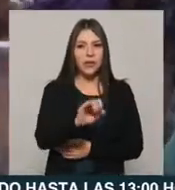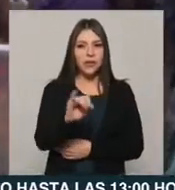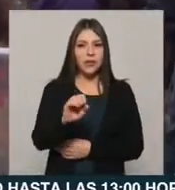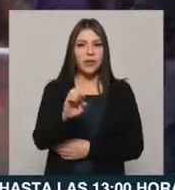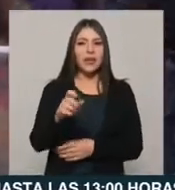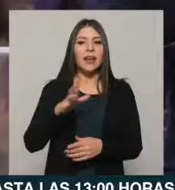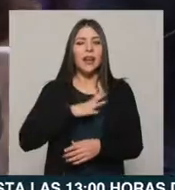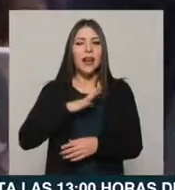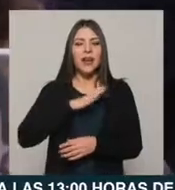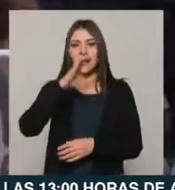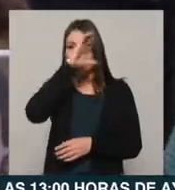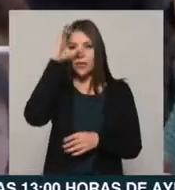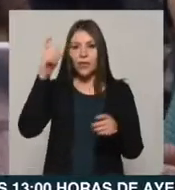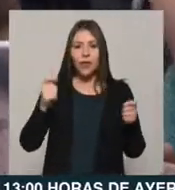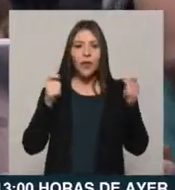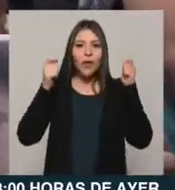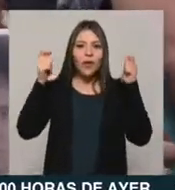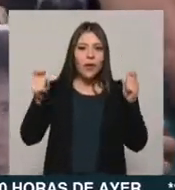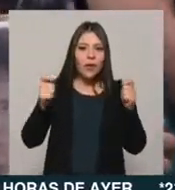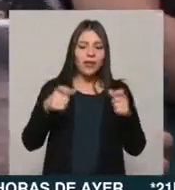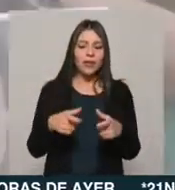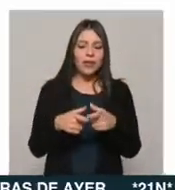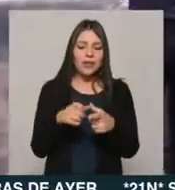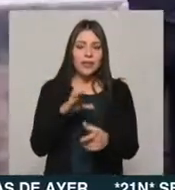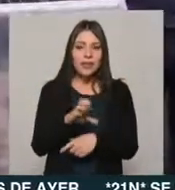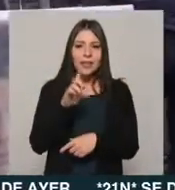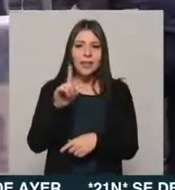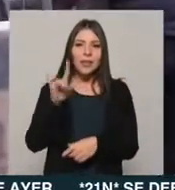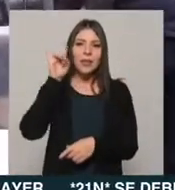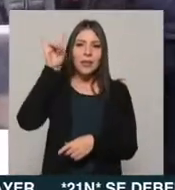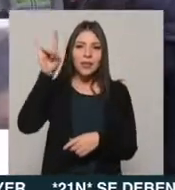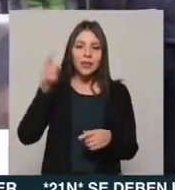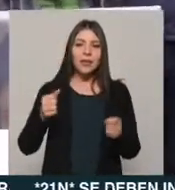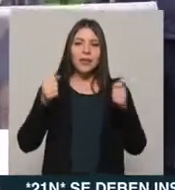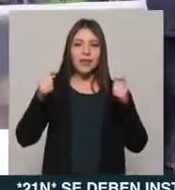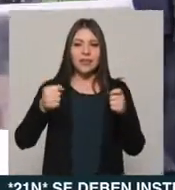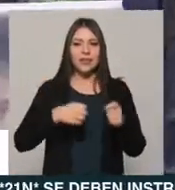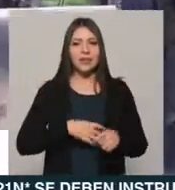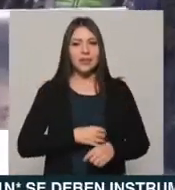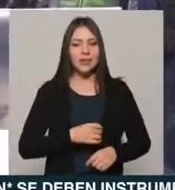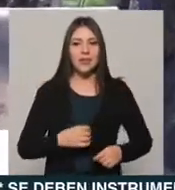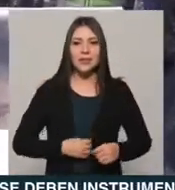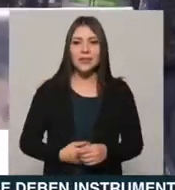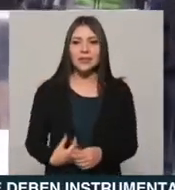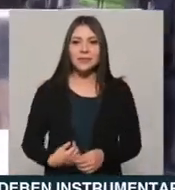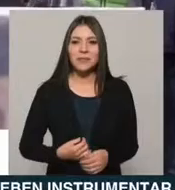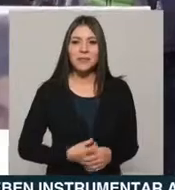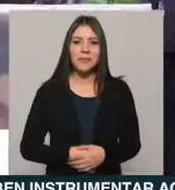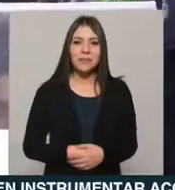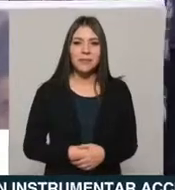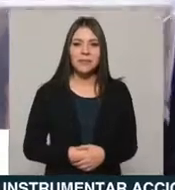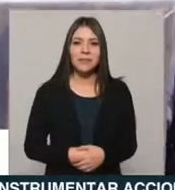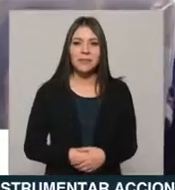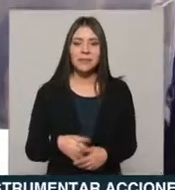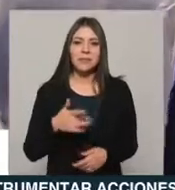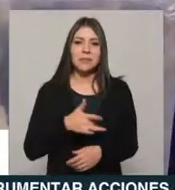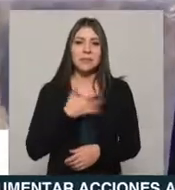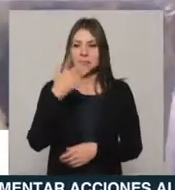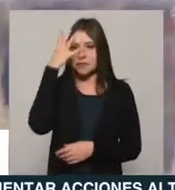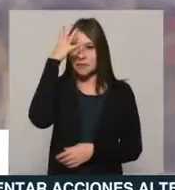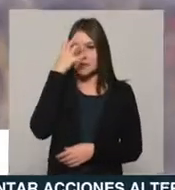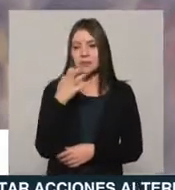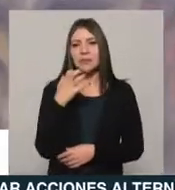pósters, cuadros, fotos y discos del cantante. Muy triste porque se acaba de ir